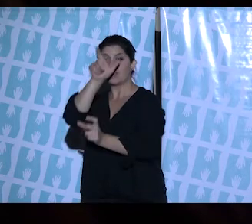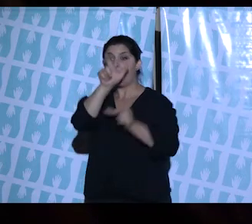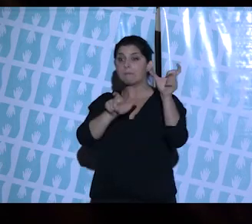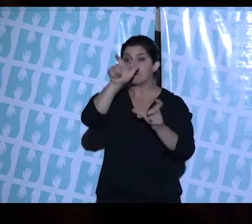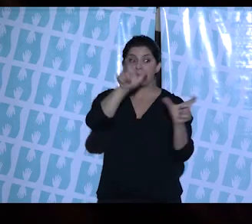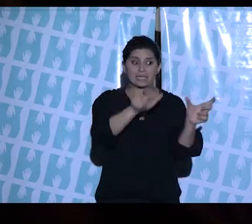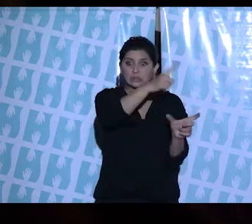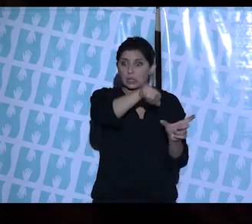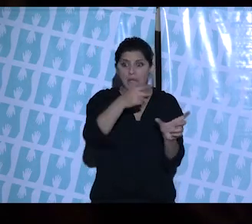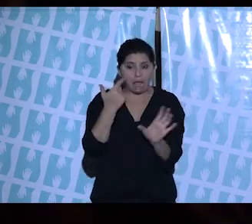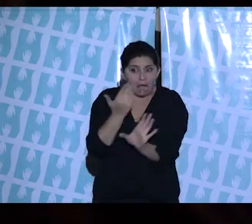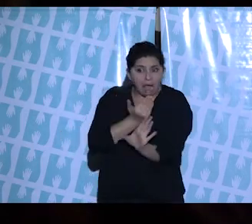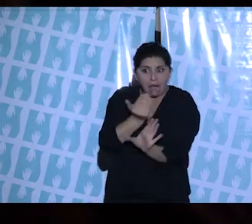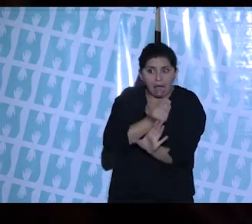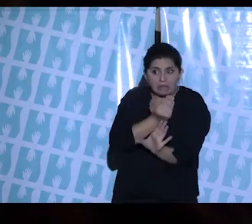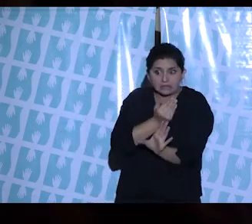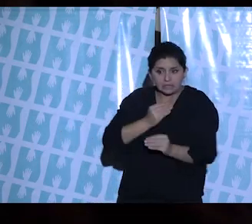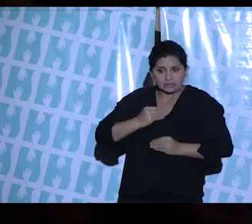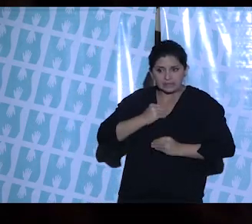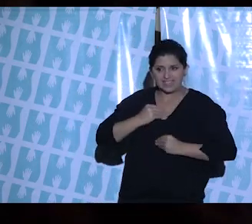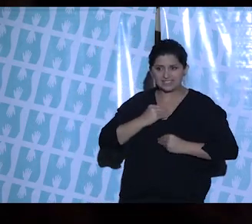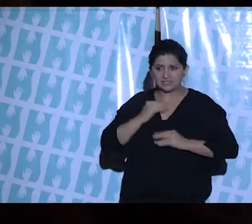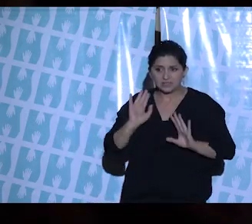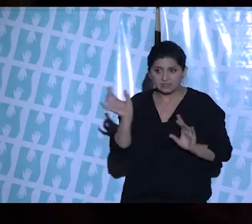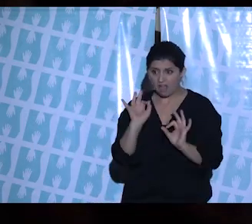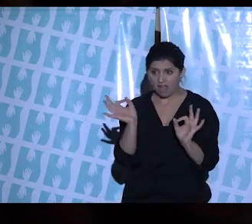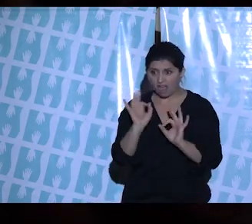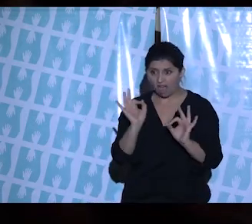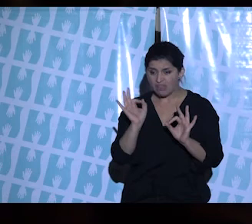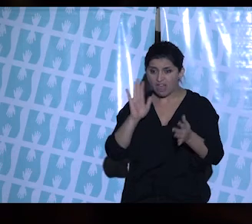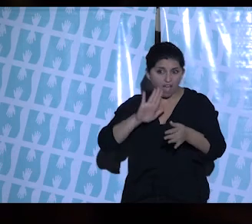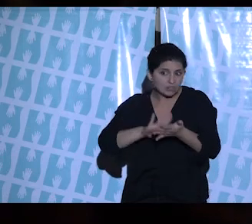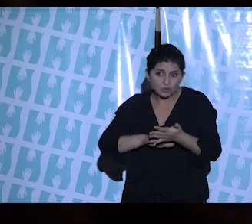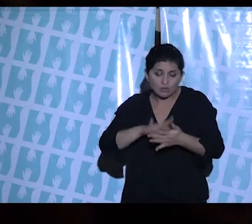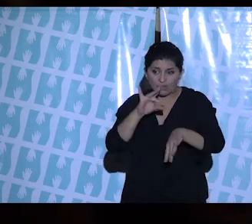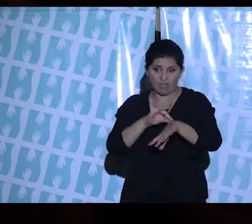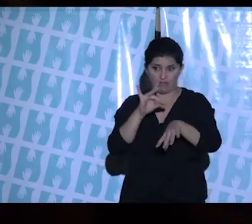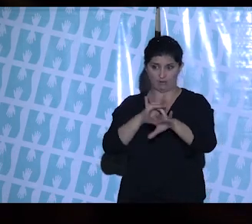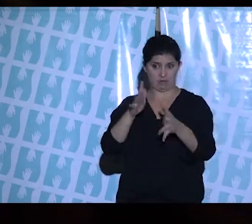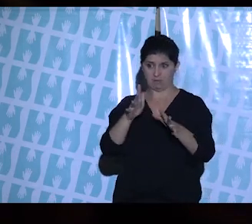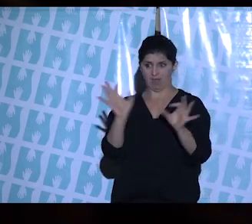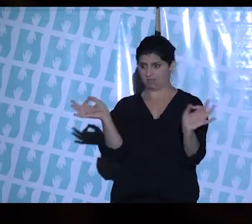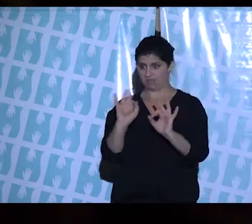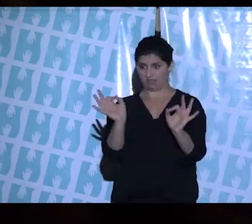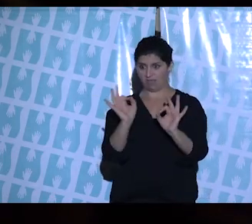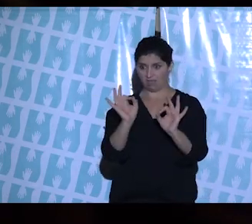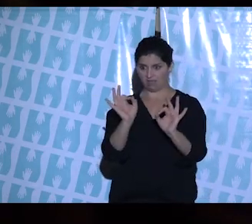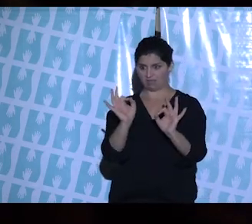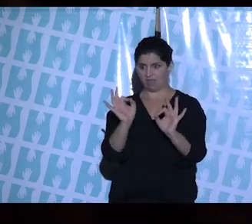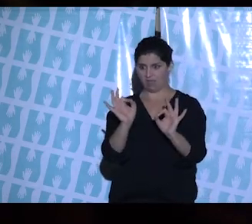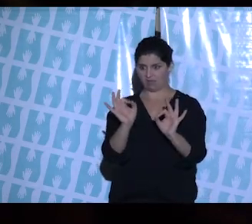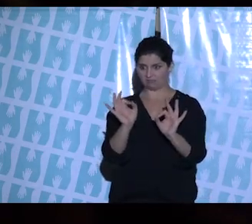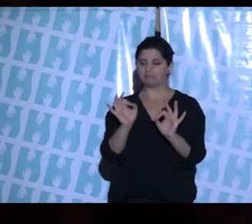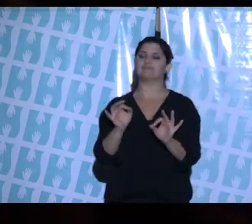más mínimo signo de lo que nosotros en la actualidad utilizamos para diagnosticar enfermedad de Parkinson. O sea que estamos